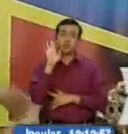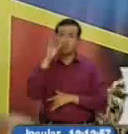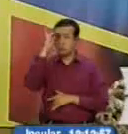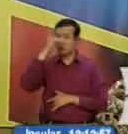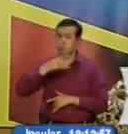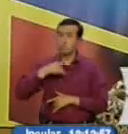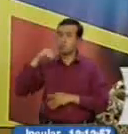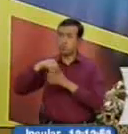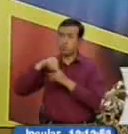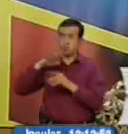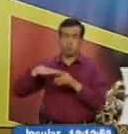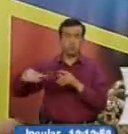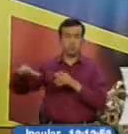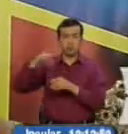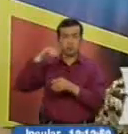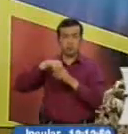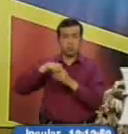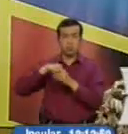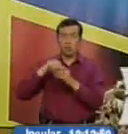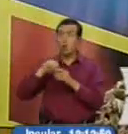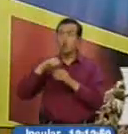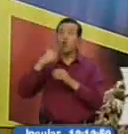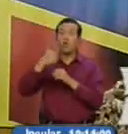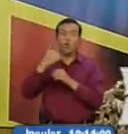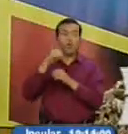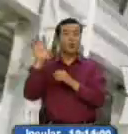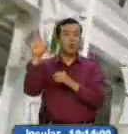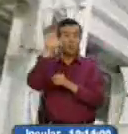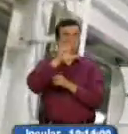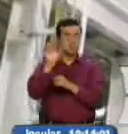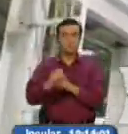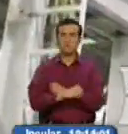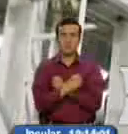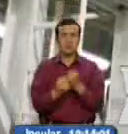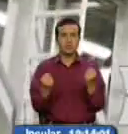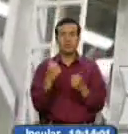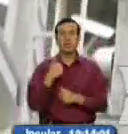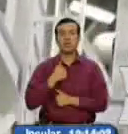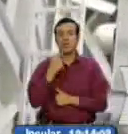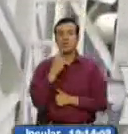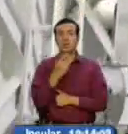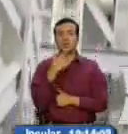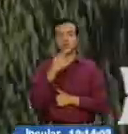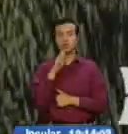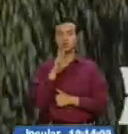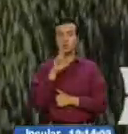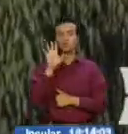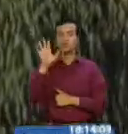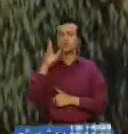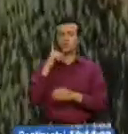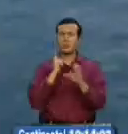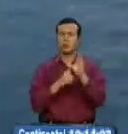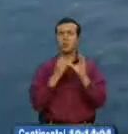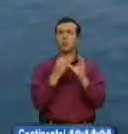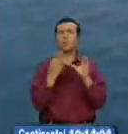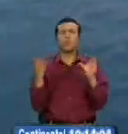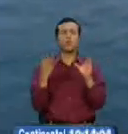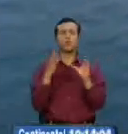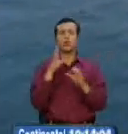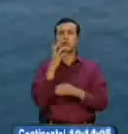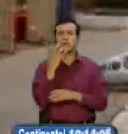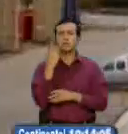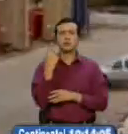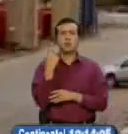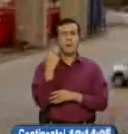sentenciar dentro de sus fronteras, pero no fuera de sus fronteras. En Canadá se estima que Chevron posee un patrimonio que supera los